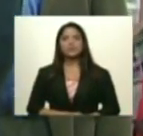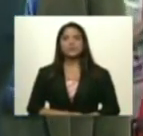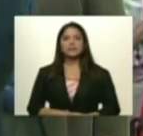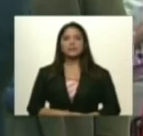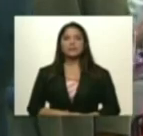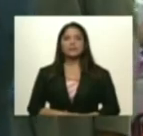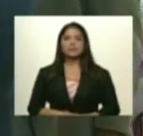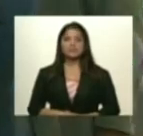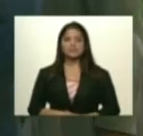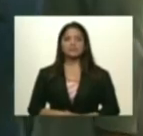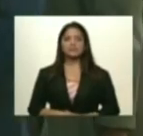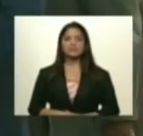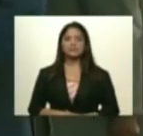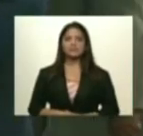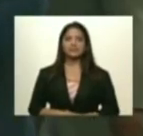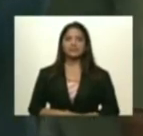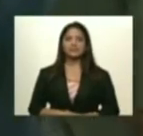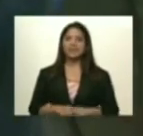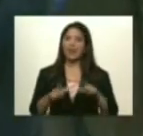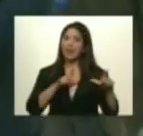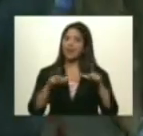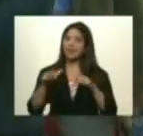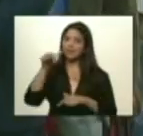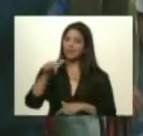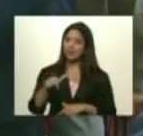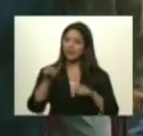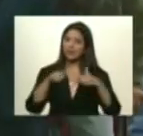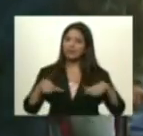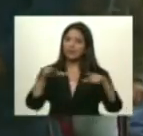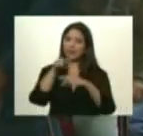ya instalado en el Salón Ayacucho.